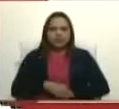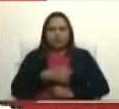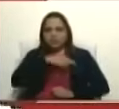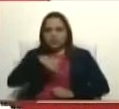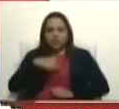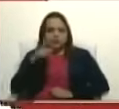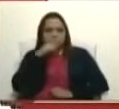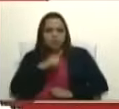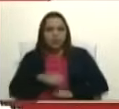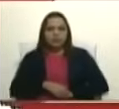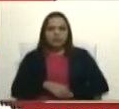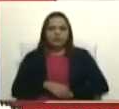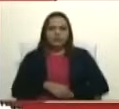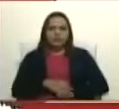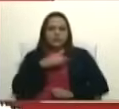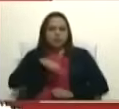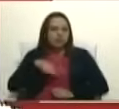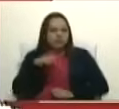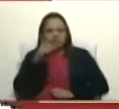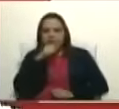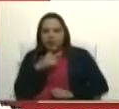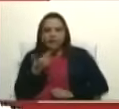Nosotros no tenemos, ¿cómo se llama?